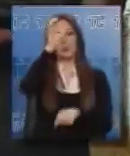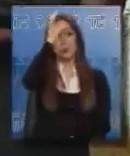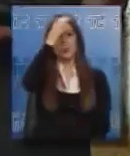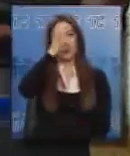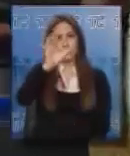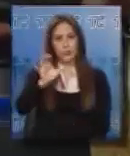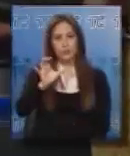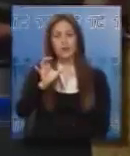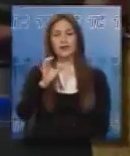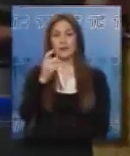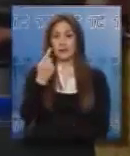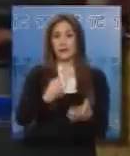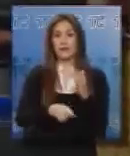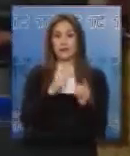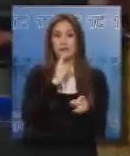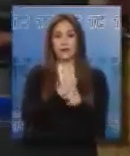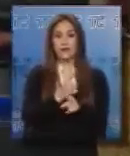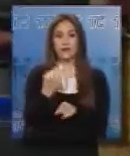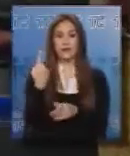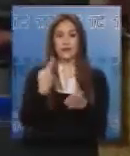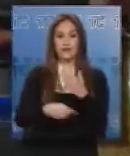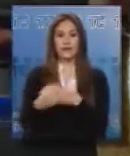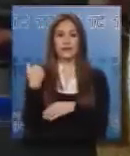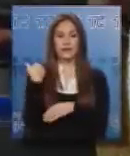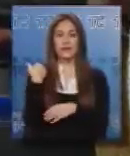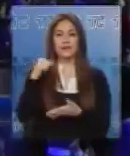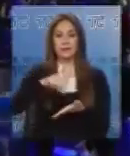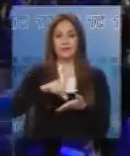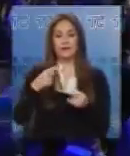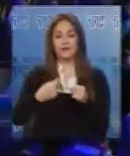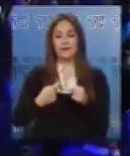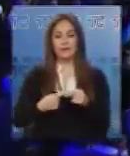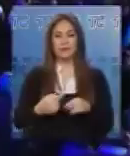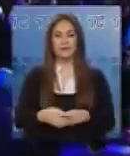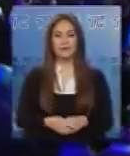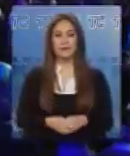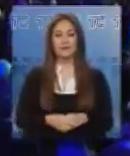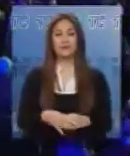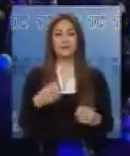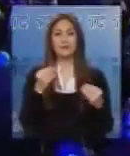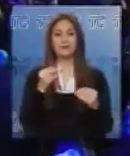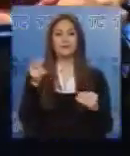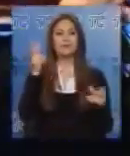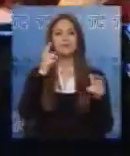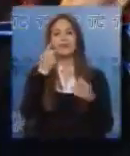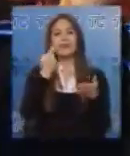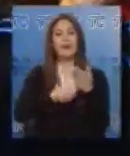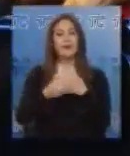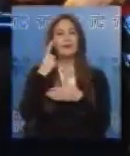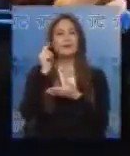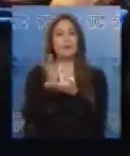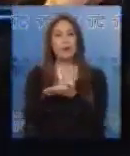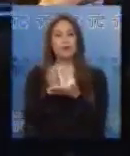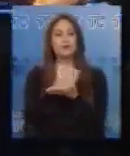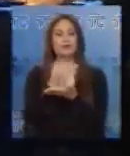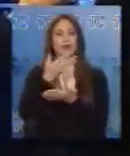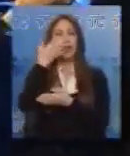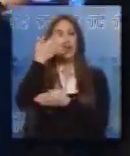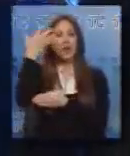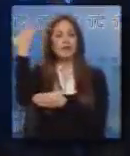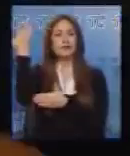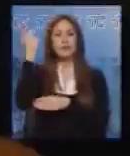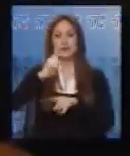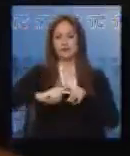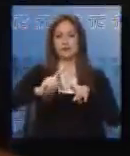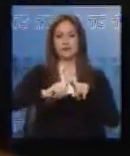cultural que históricamente ha caracterizado a nuestra ciudad. Miles de personas escucharon a los artistas que durante algunas horas cantaron a la